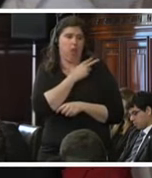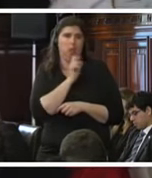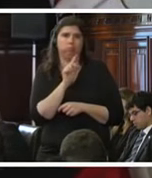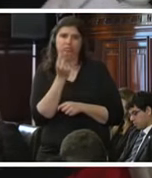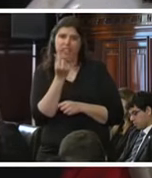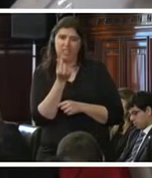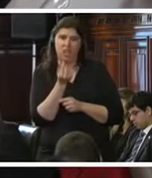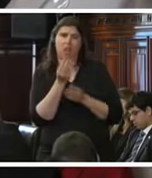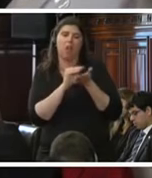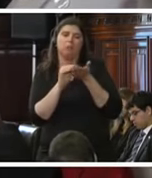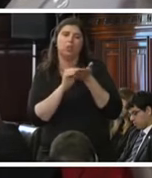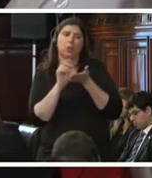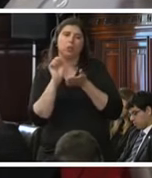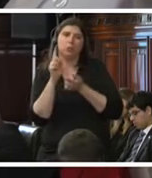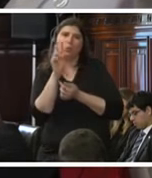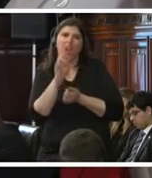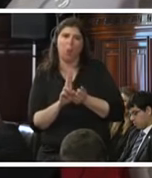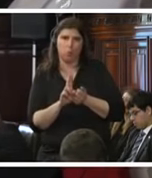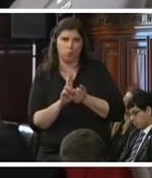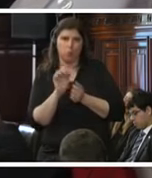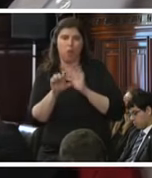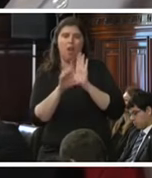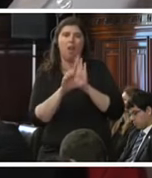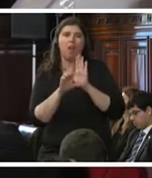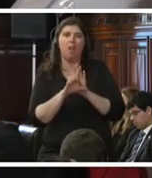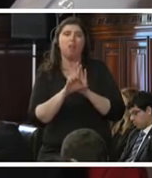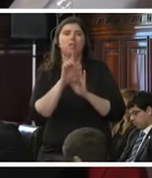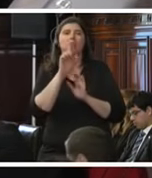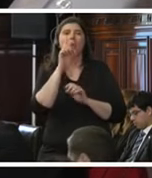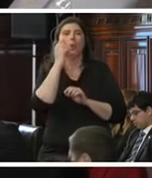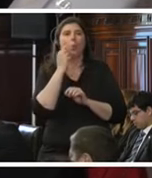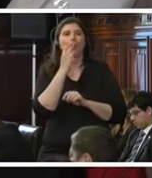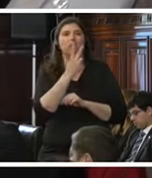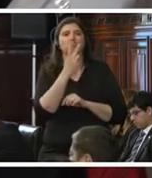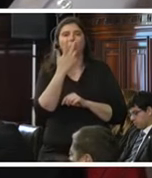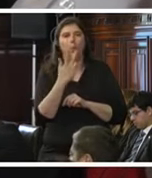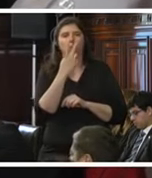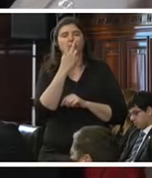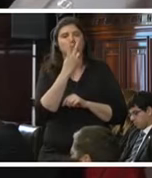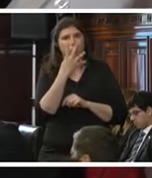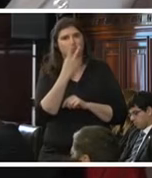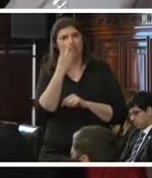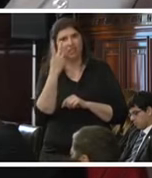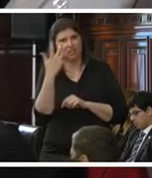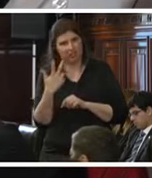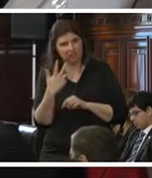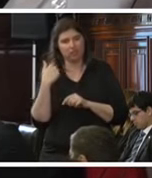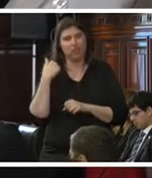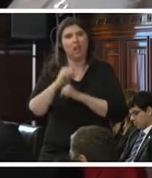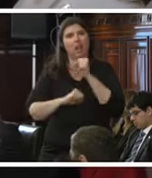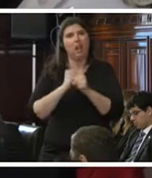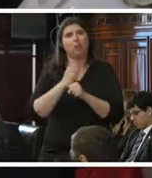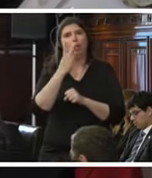sus recursos, a partir de su Ley Orgánica número 44-23, la cual entró en vigencia en el año